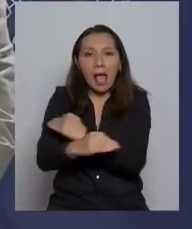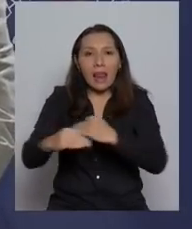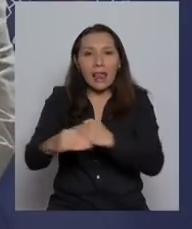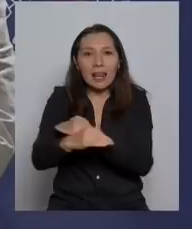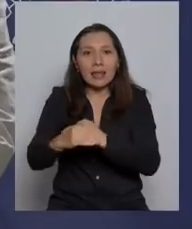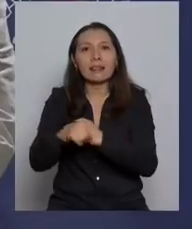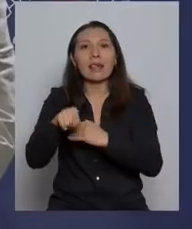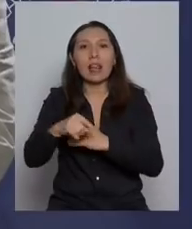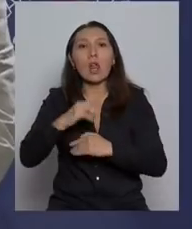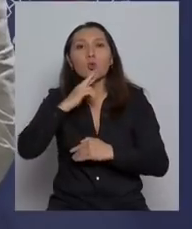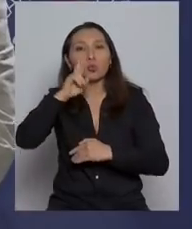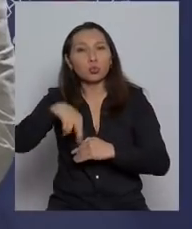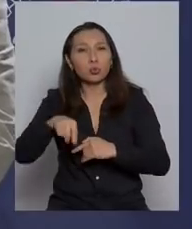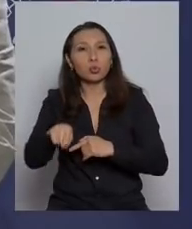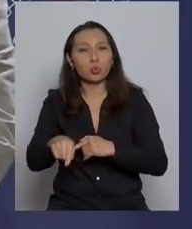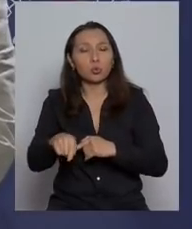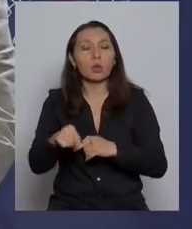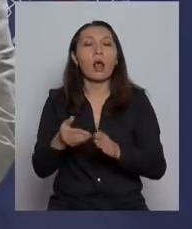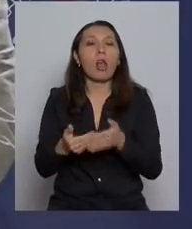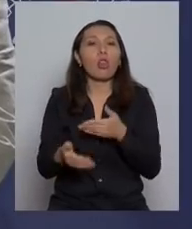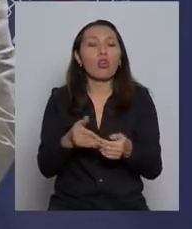austral